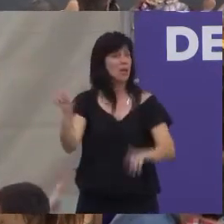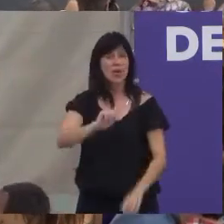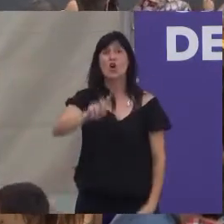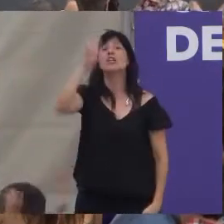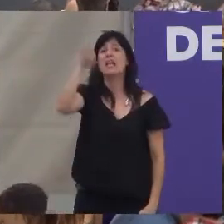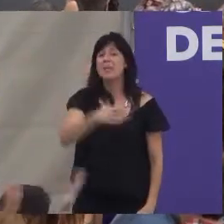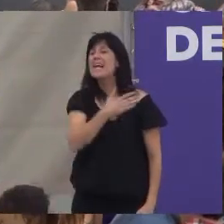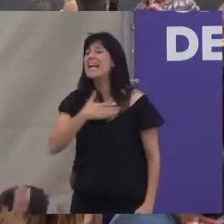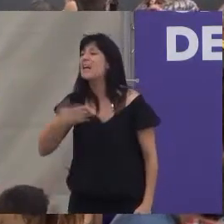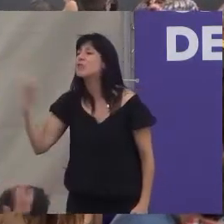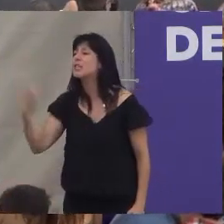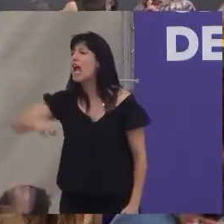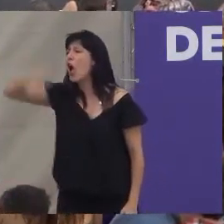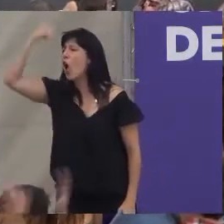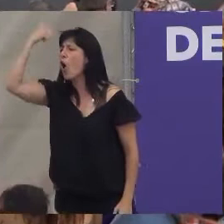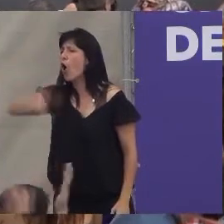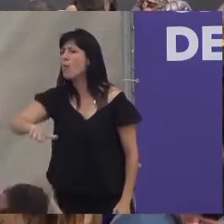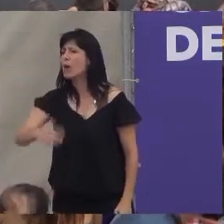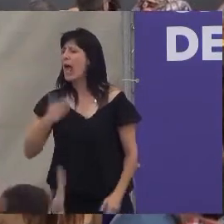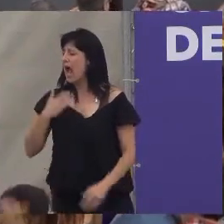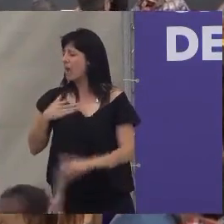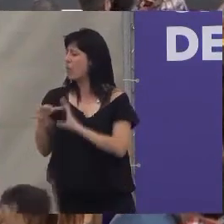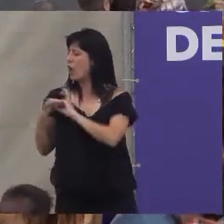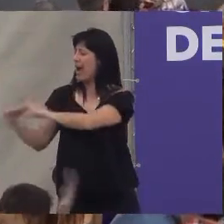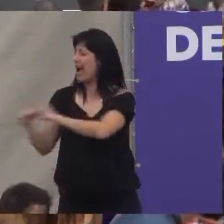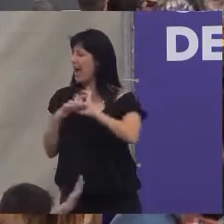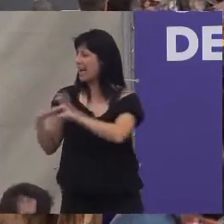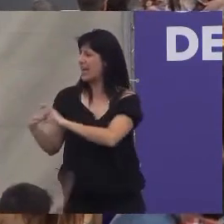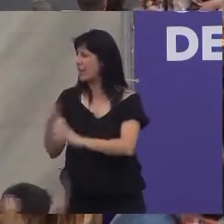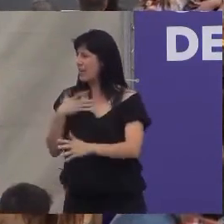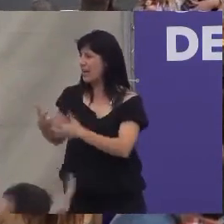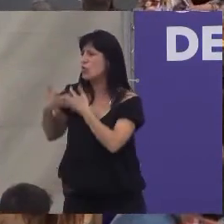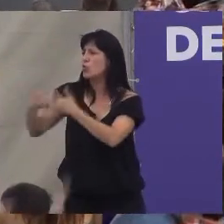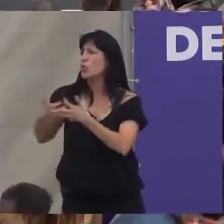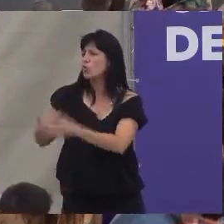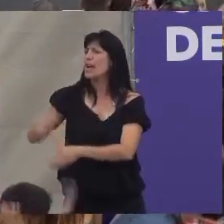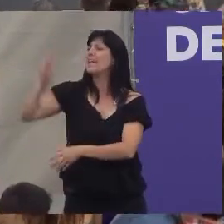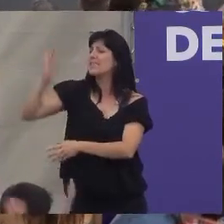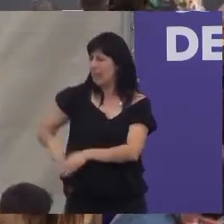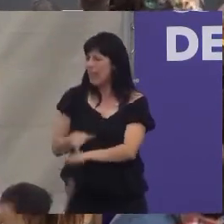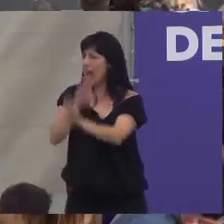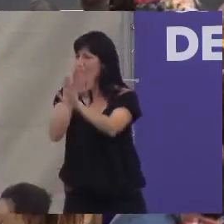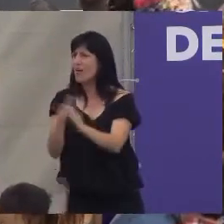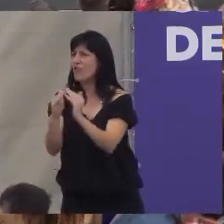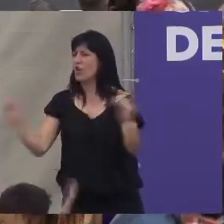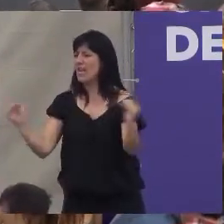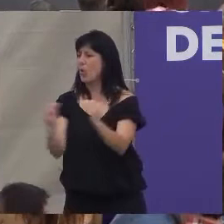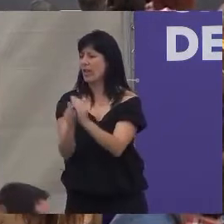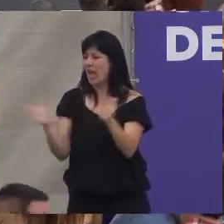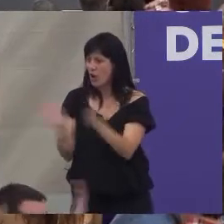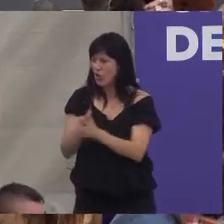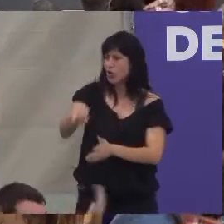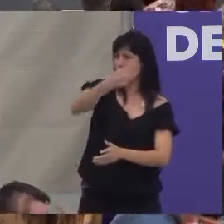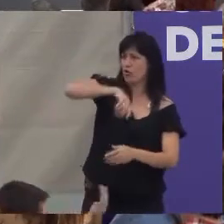Queremos hombres que sean nuestros aliados y que luchen también por la igualdad junto a